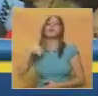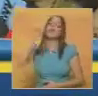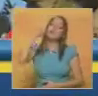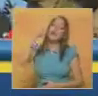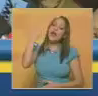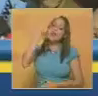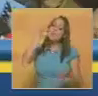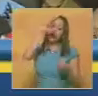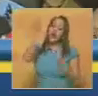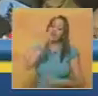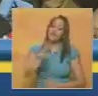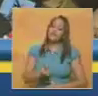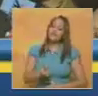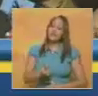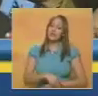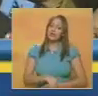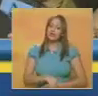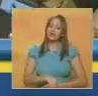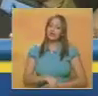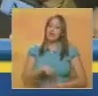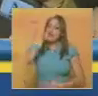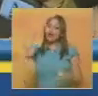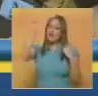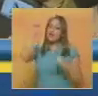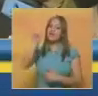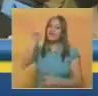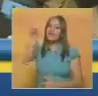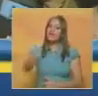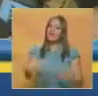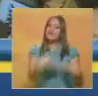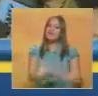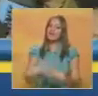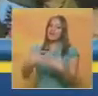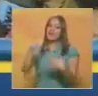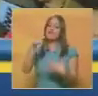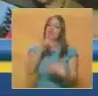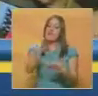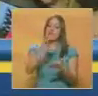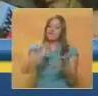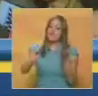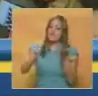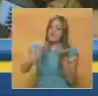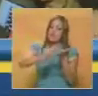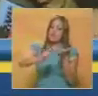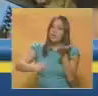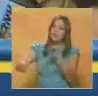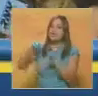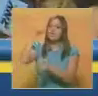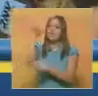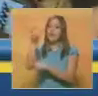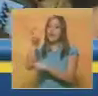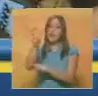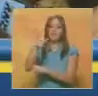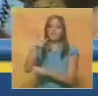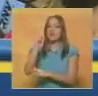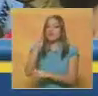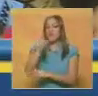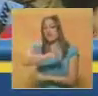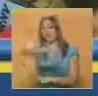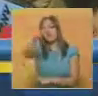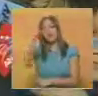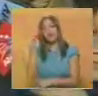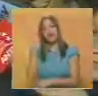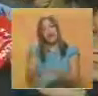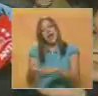que la embajada venezolana la embajadora venezolana en los eeuu recibió la notificación oficial el viernes y la cónsul debe salir del